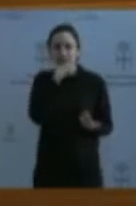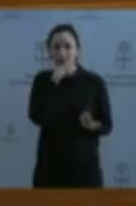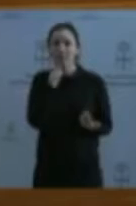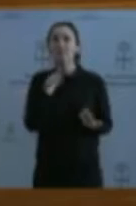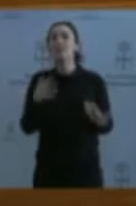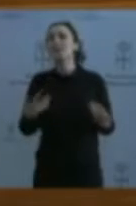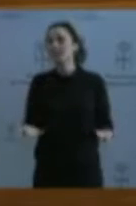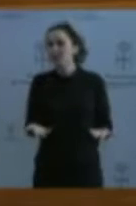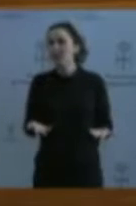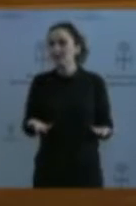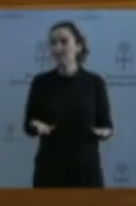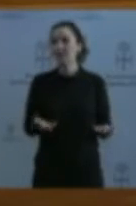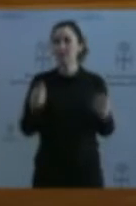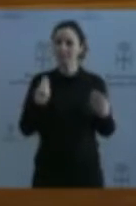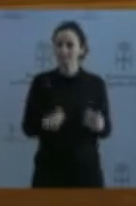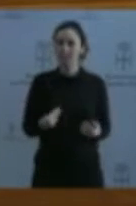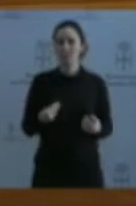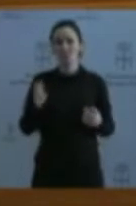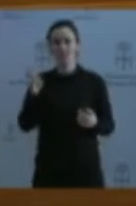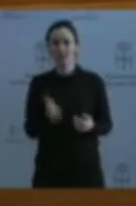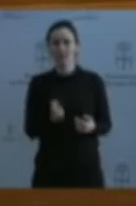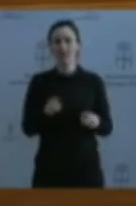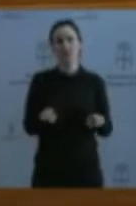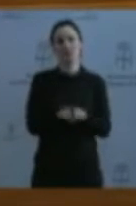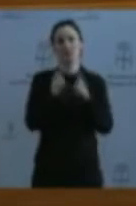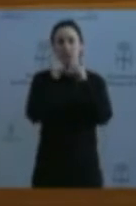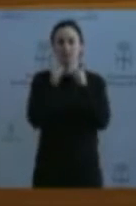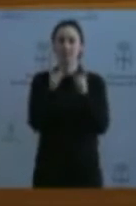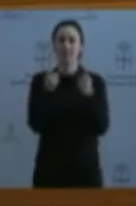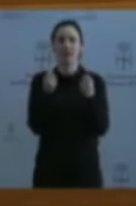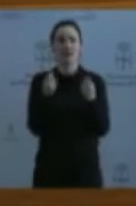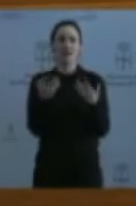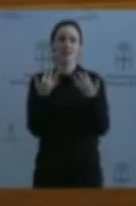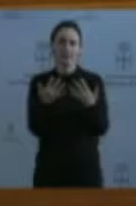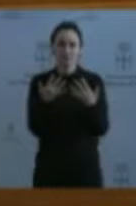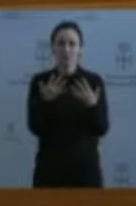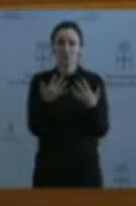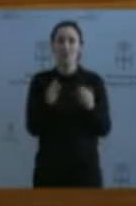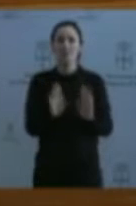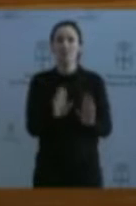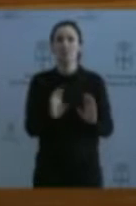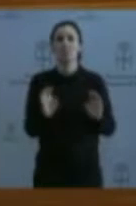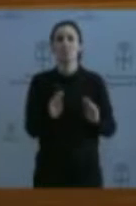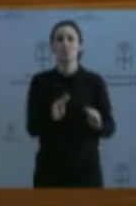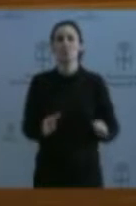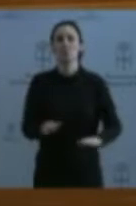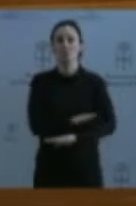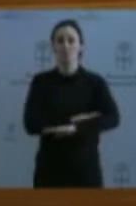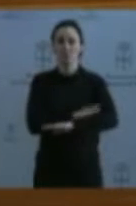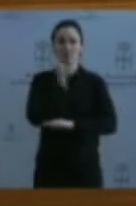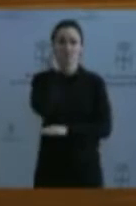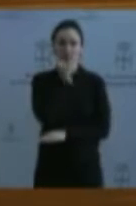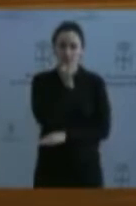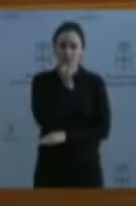y lavan la cara, pero su grupo, su gobierno, cuando era de Rajoy, ya que ya se estaba tramitando ya